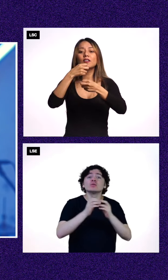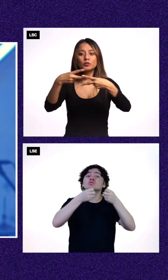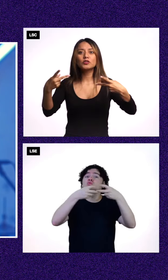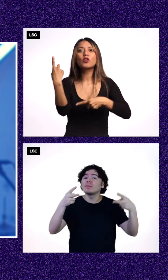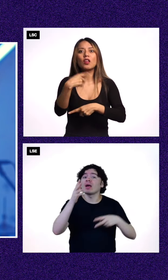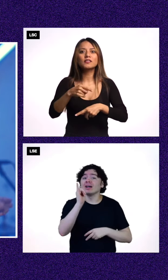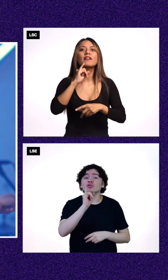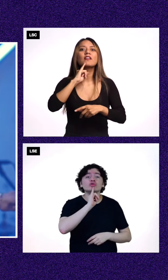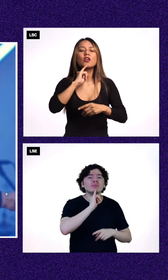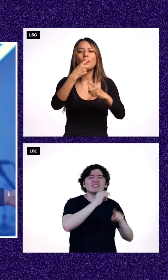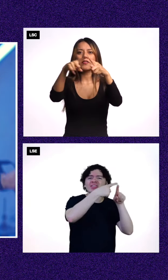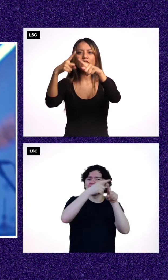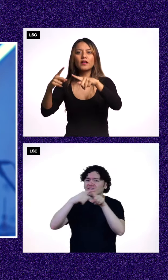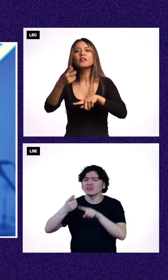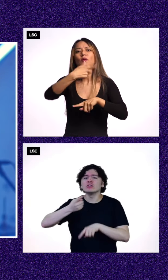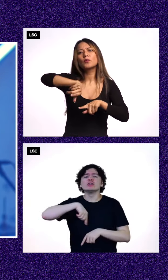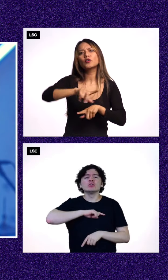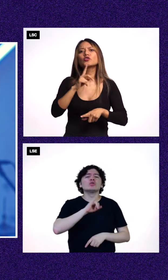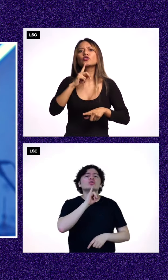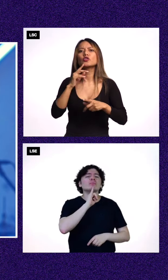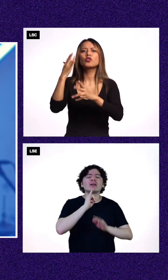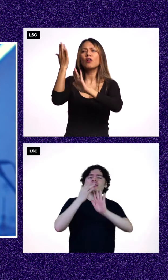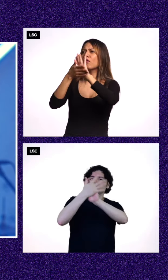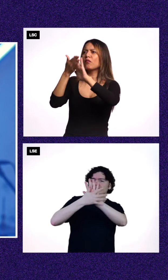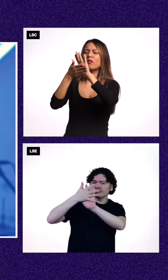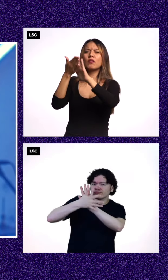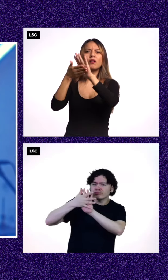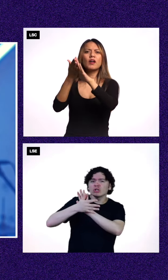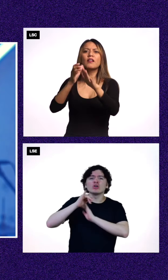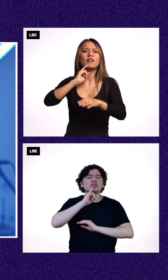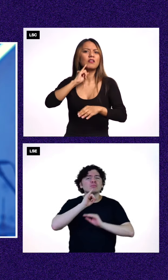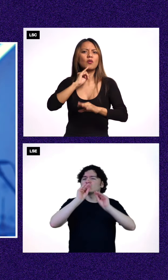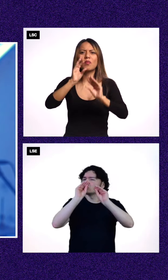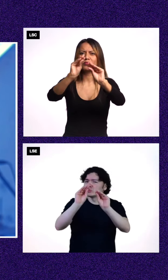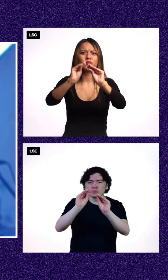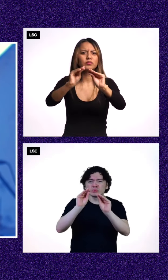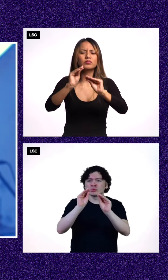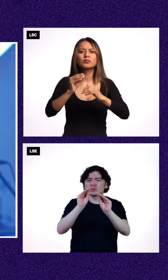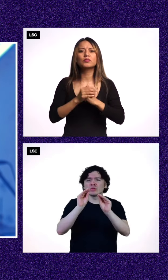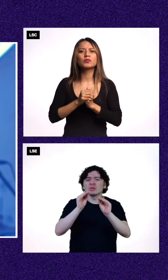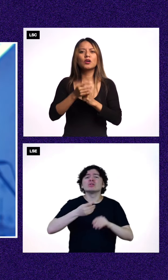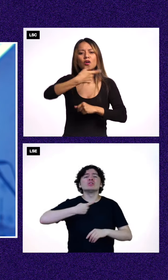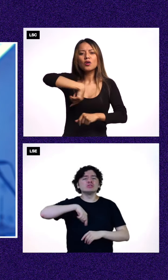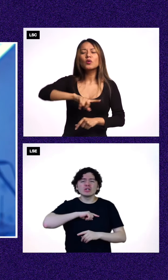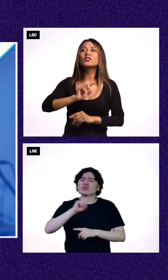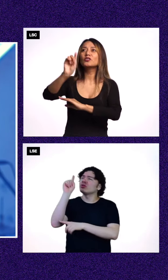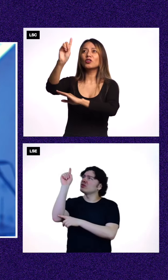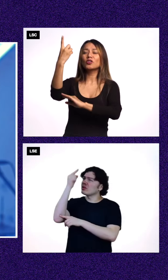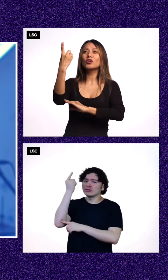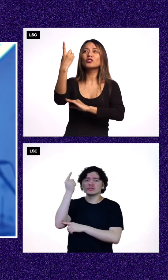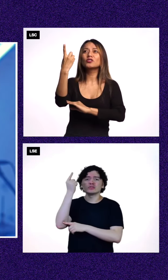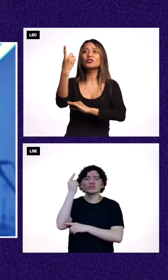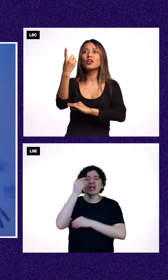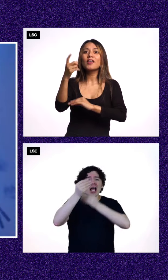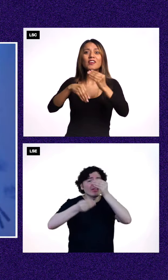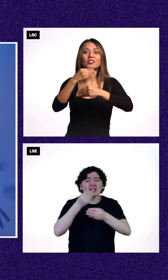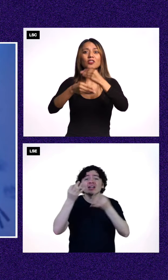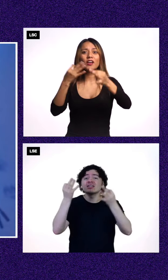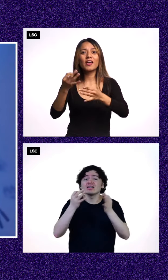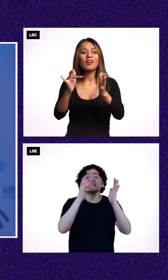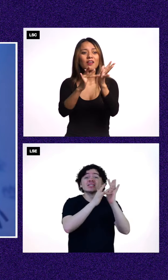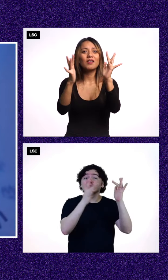este momento y empieza a declarar que nuestro Dios venció al infierno, nuestro Dios aplastó la muerte, nuestro Dios tiene